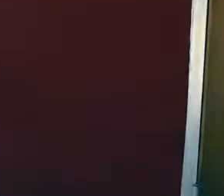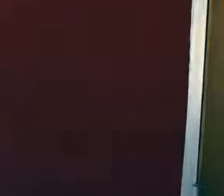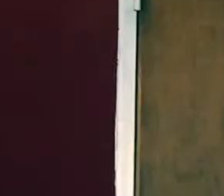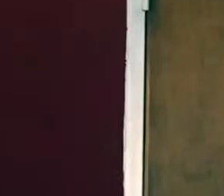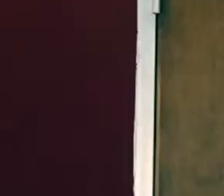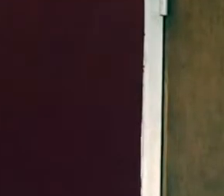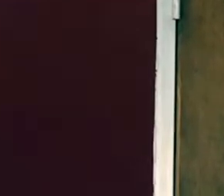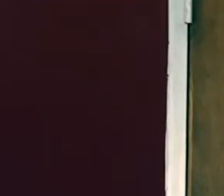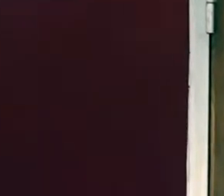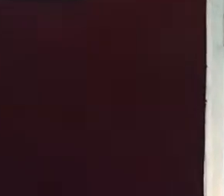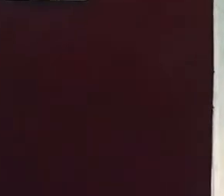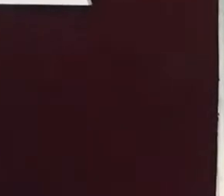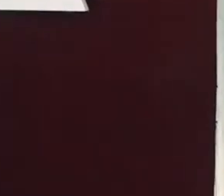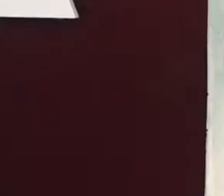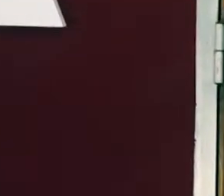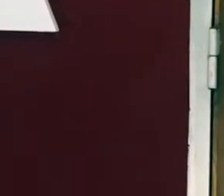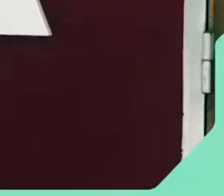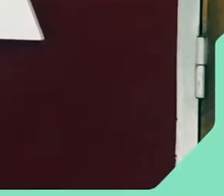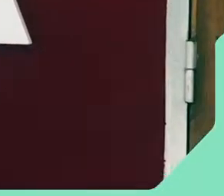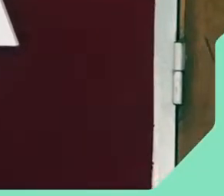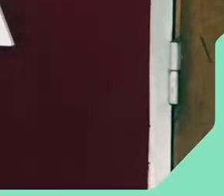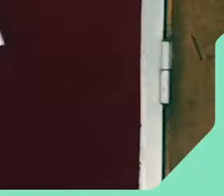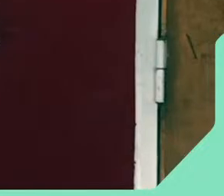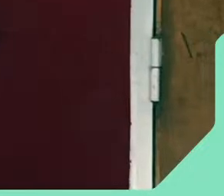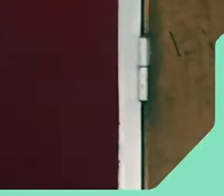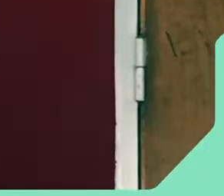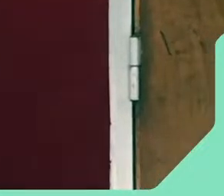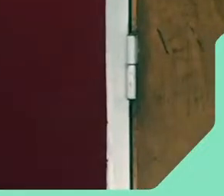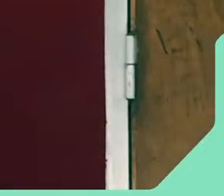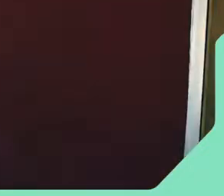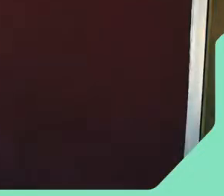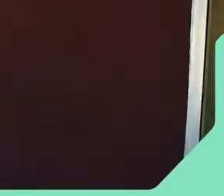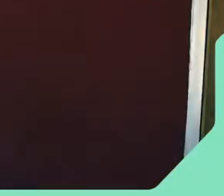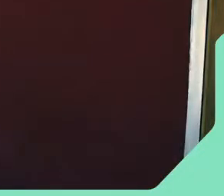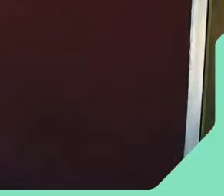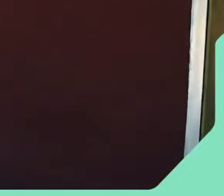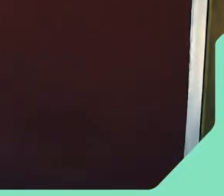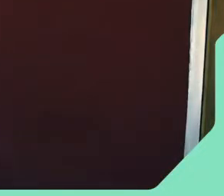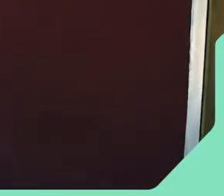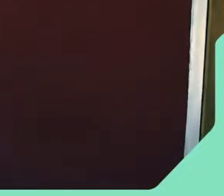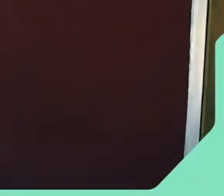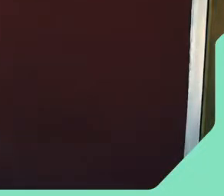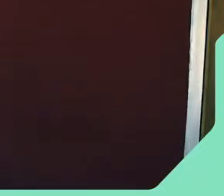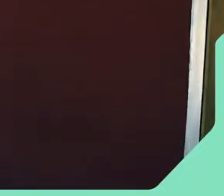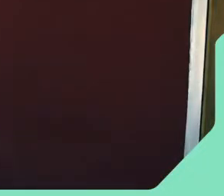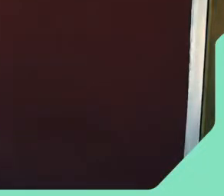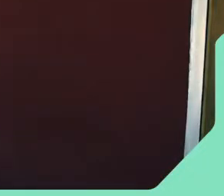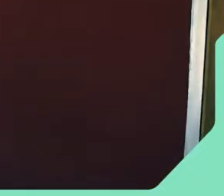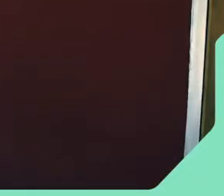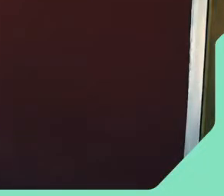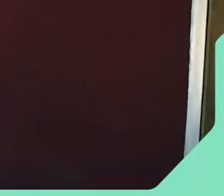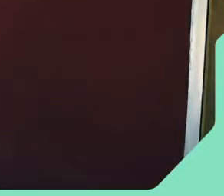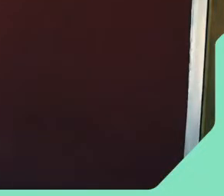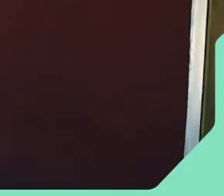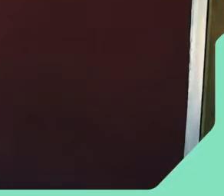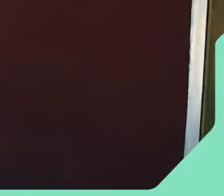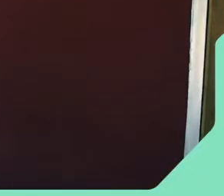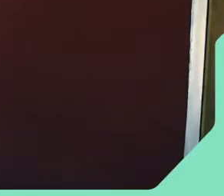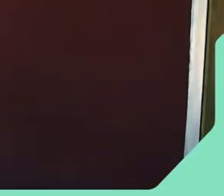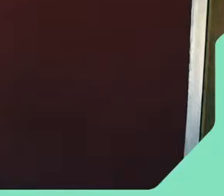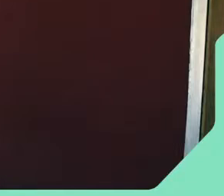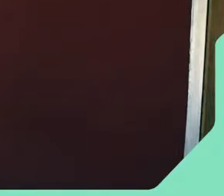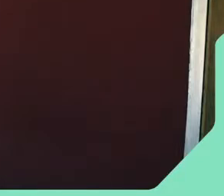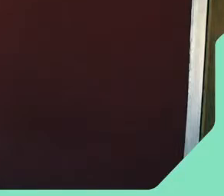Queremos invitar a todos los jóvenes de la región a que vengan a la Facultad de Ciencias Exactas,